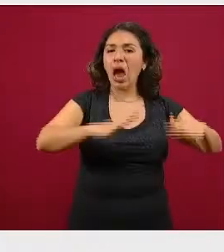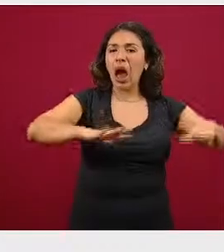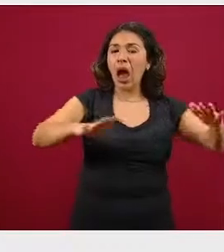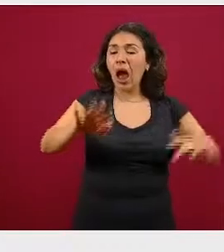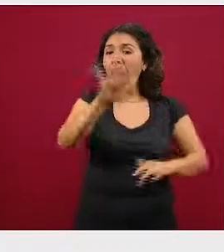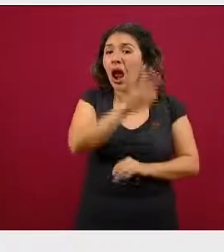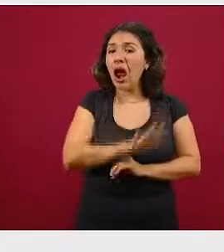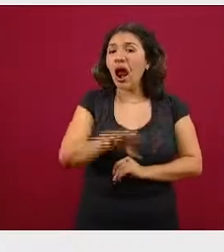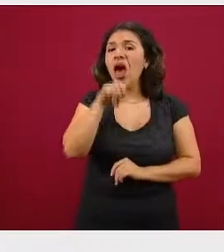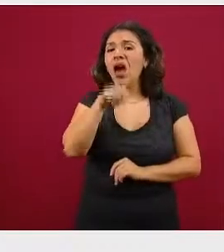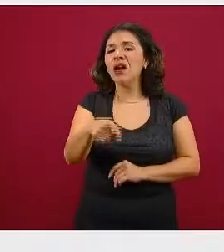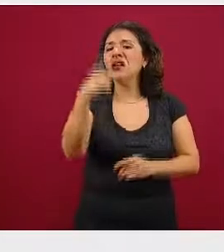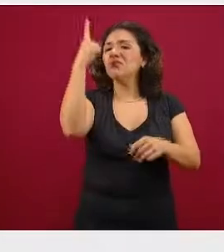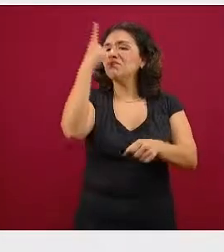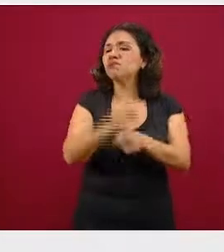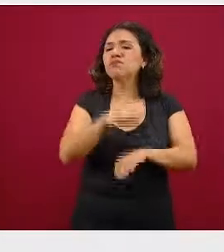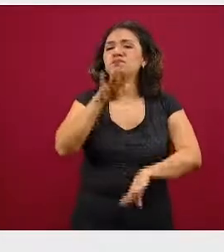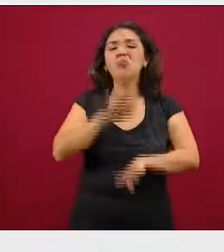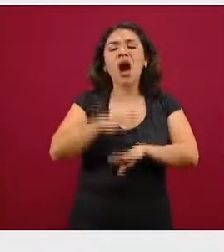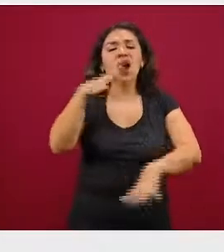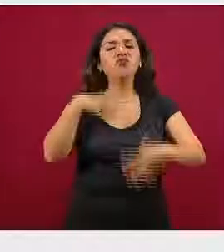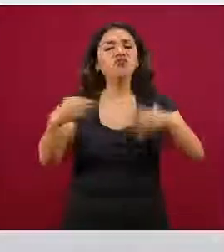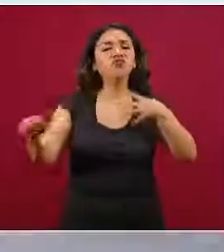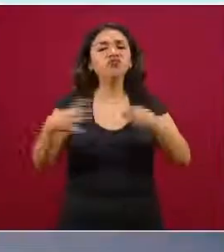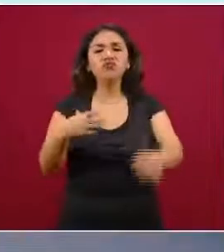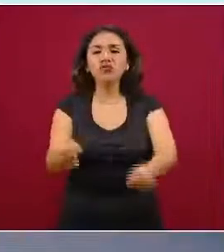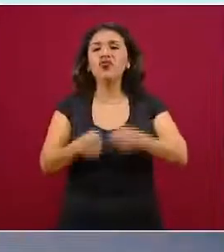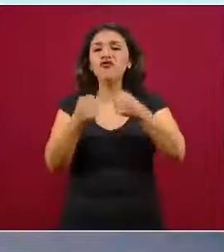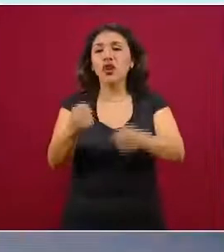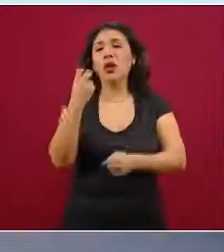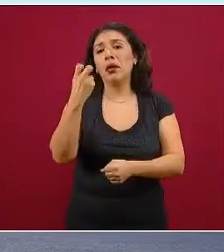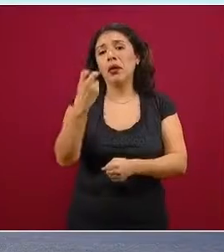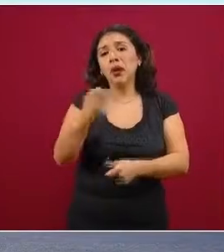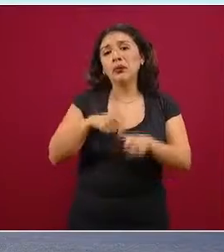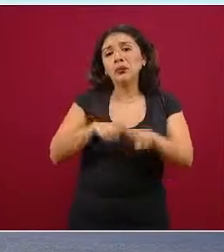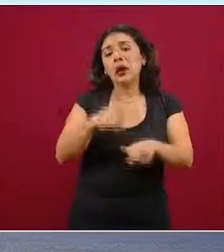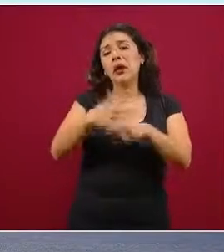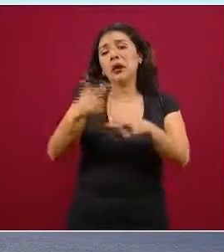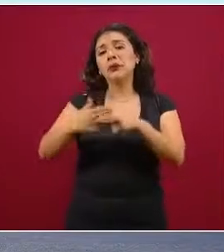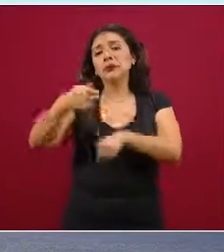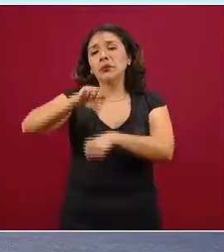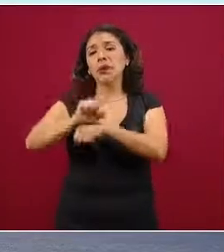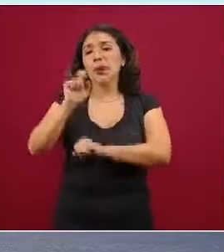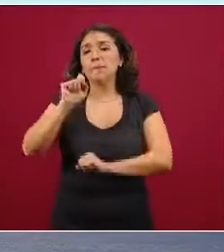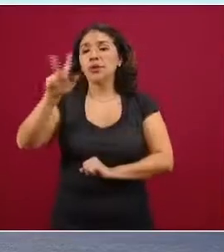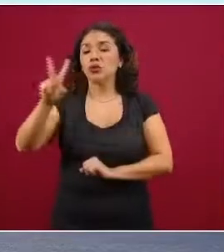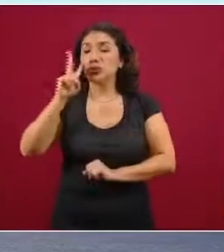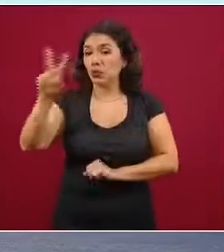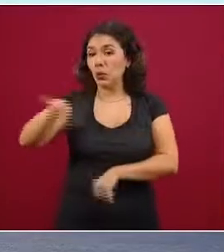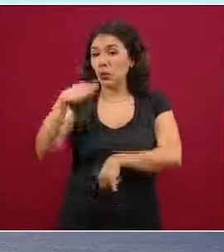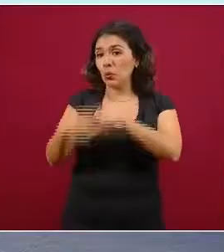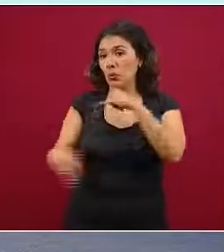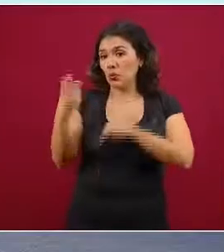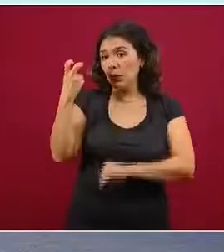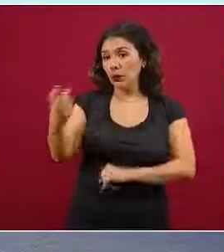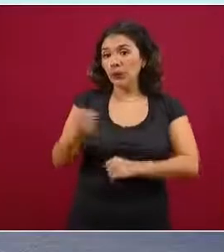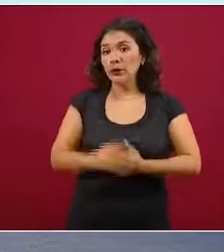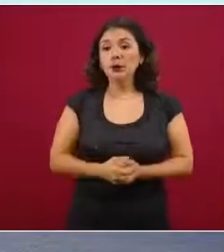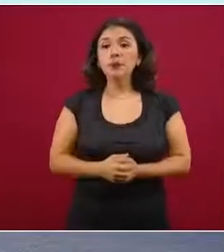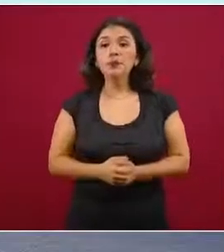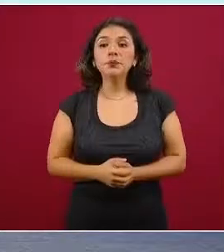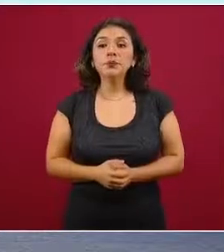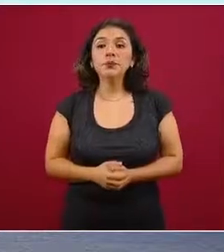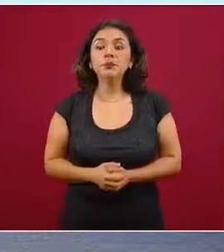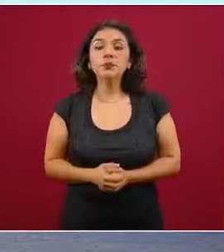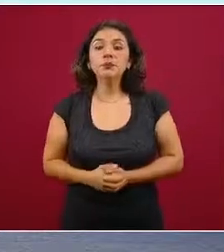es la que presenta la mayor intensidad de casos, y este es el panorama final ahora en la semana 28, en donde hubo